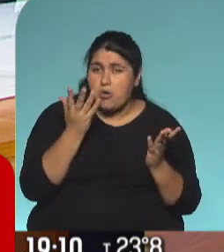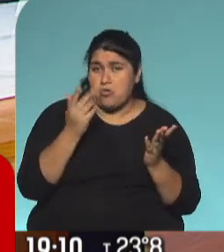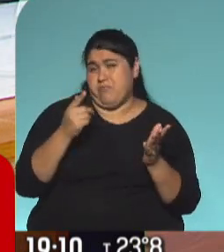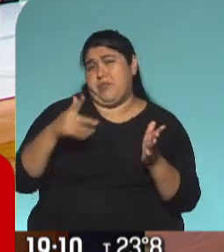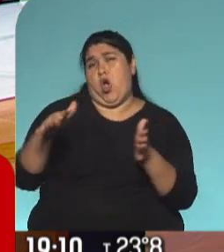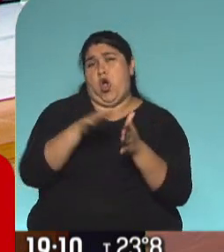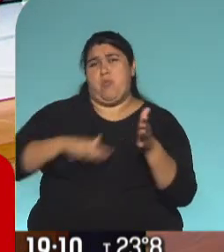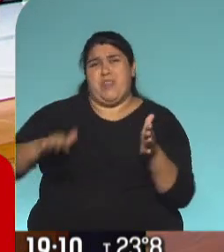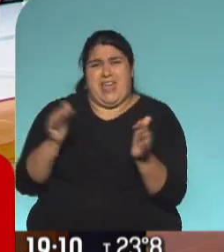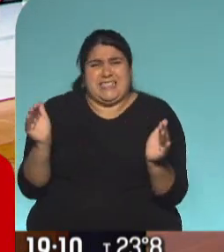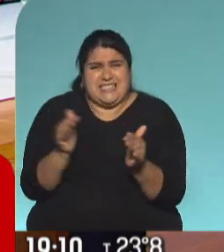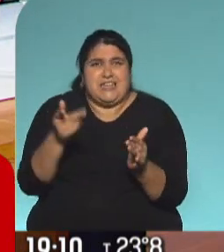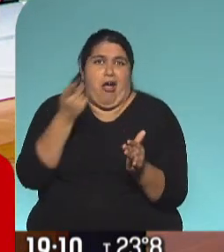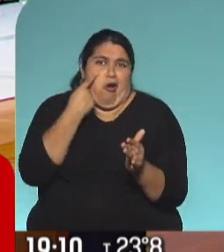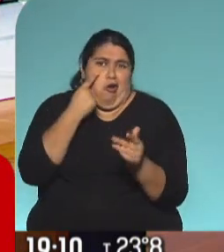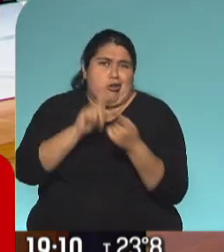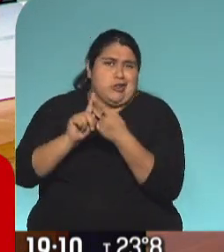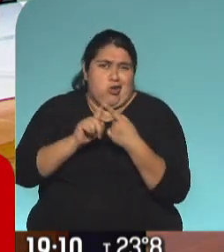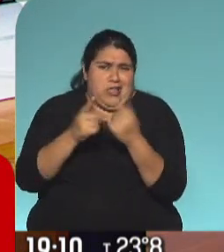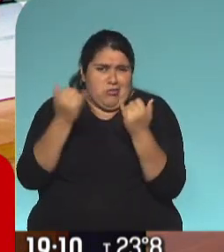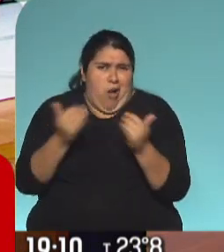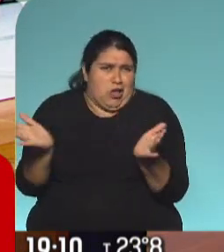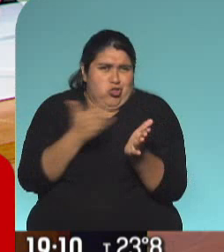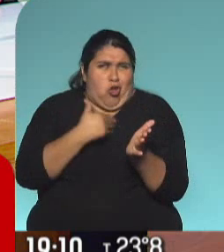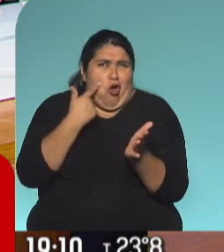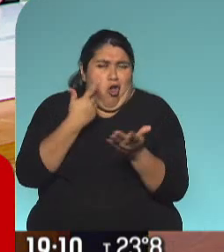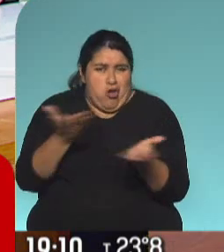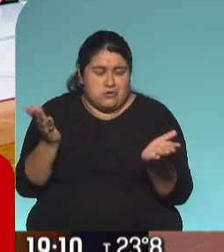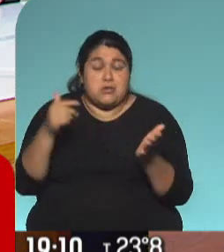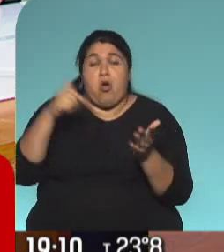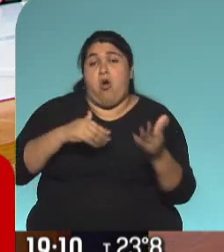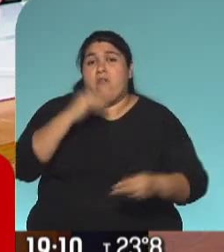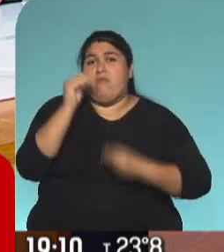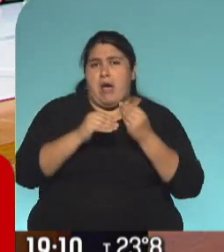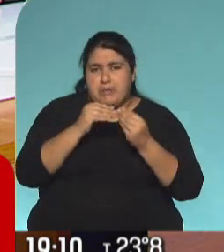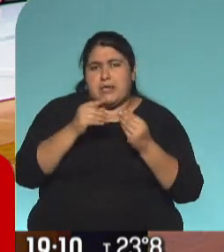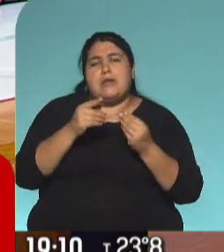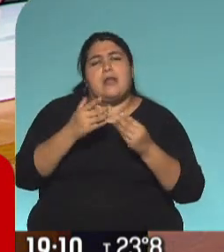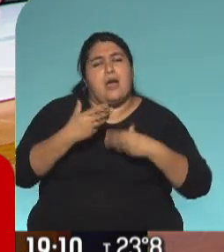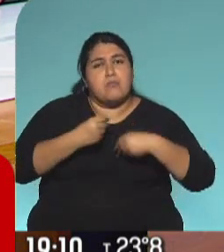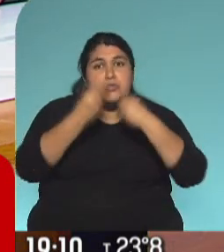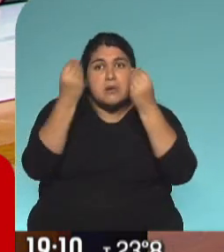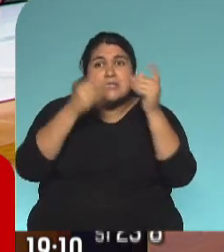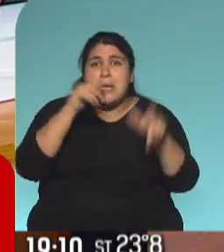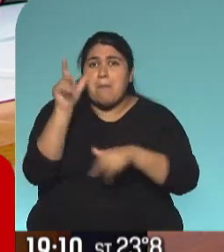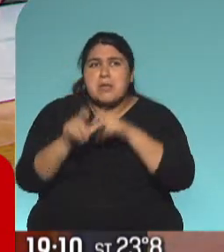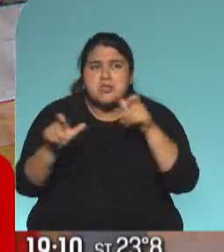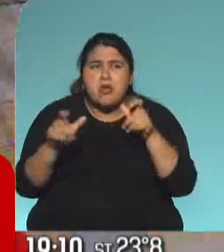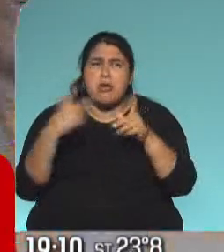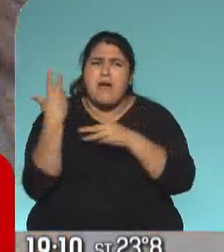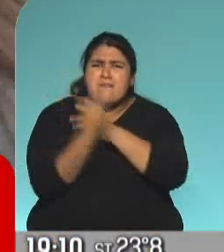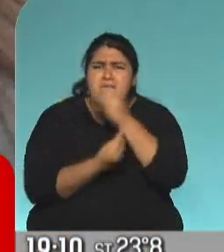conocen con todos y estas situaciones son conocidas. De hecho, lo contaban hoy los familiares y las decenas de personas que intervinieron